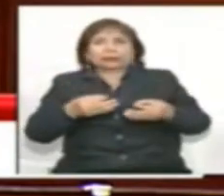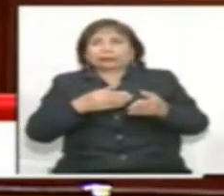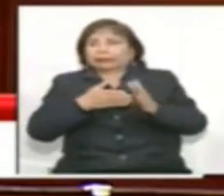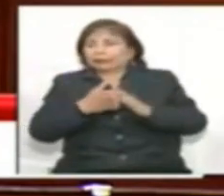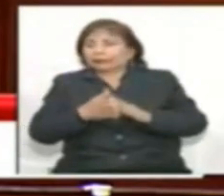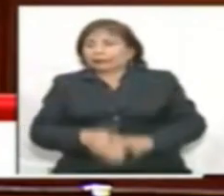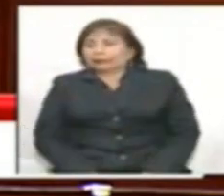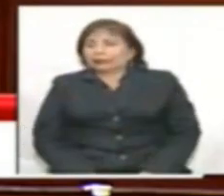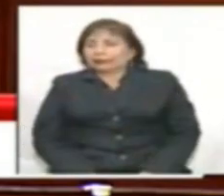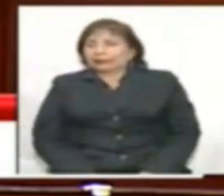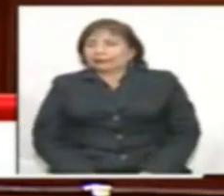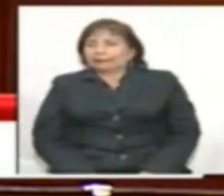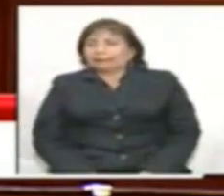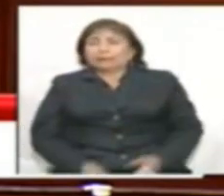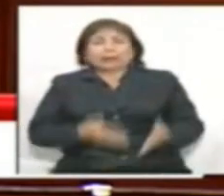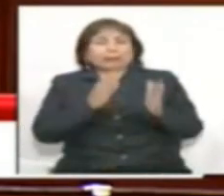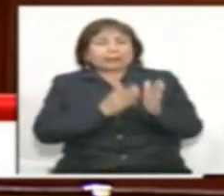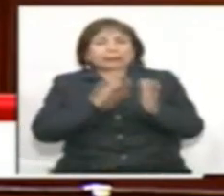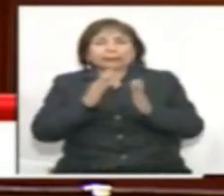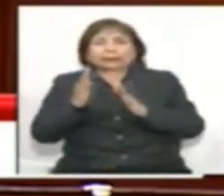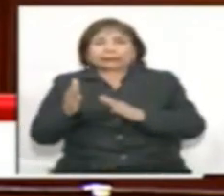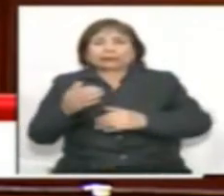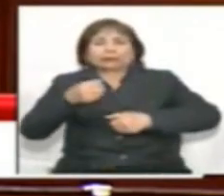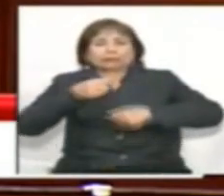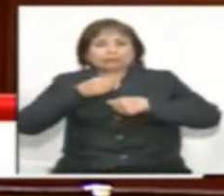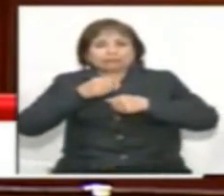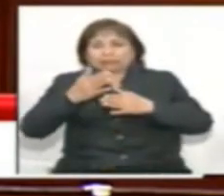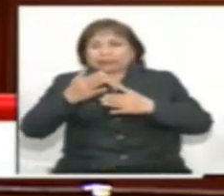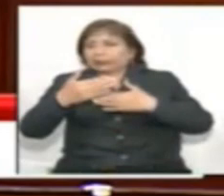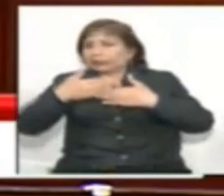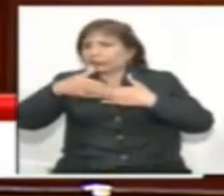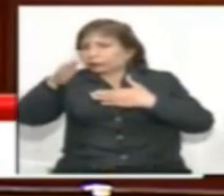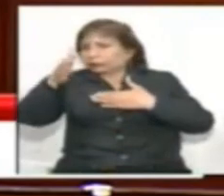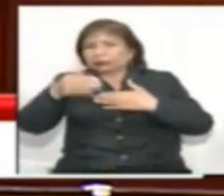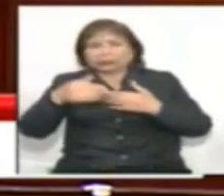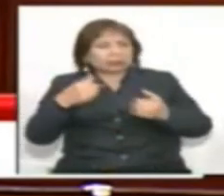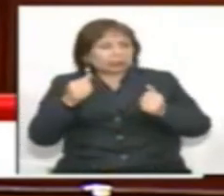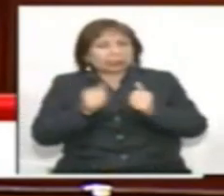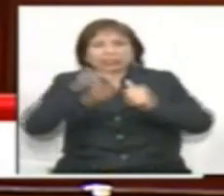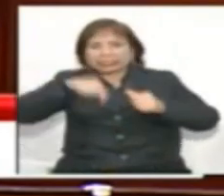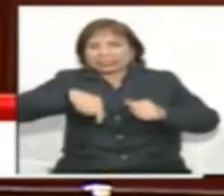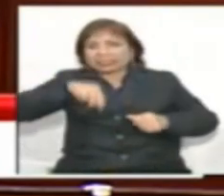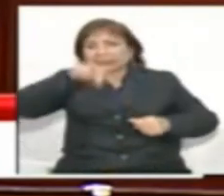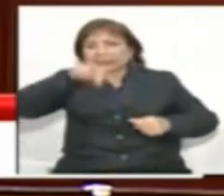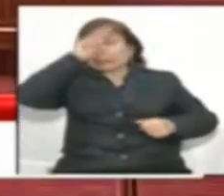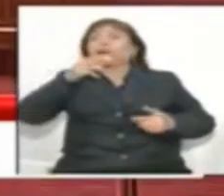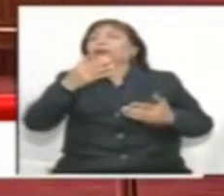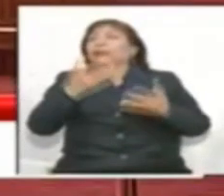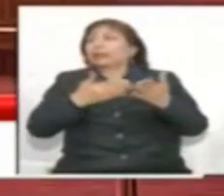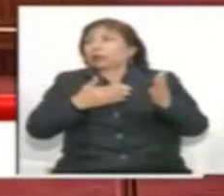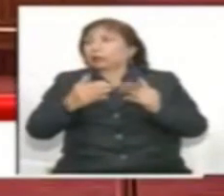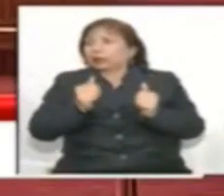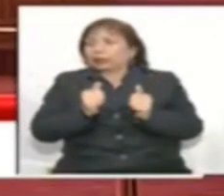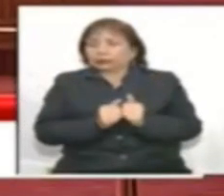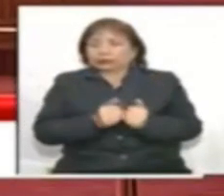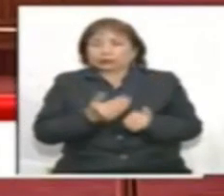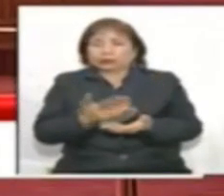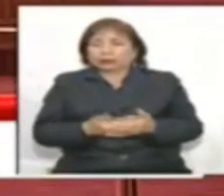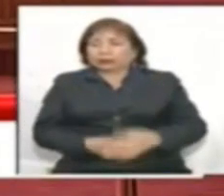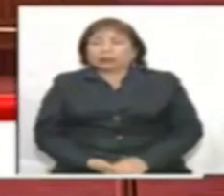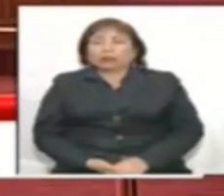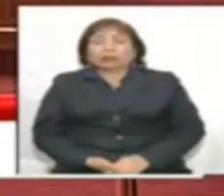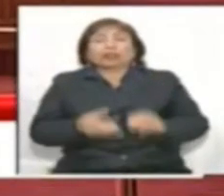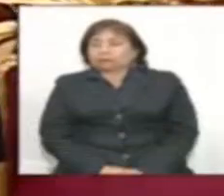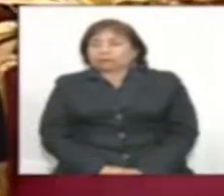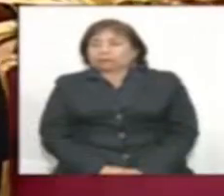democrática y respetar el proceso electoral en marcha, que tiene que realizarse en el país de acuerdo al calendario establecido por